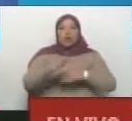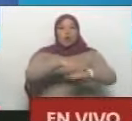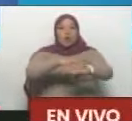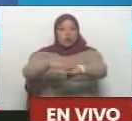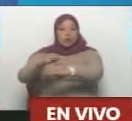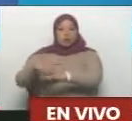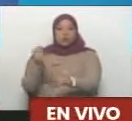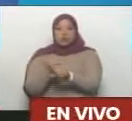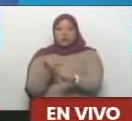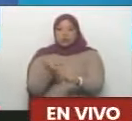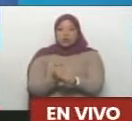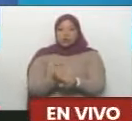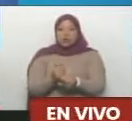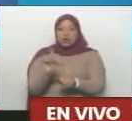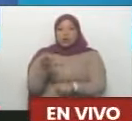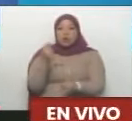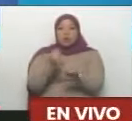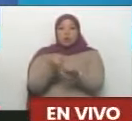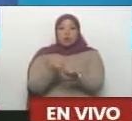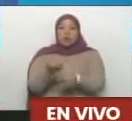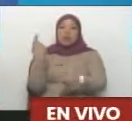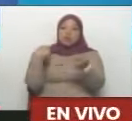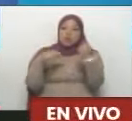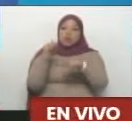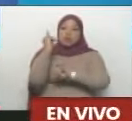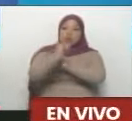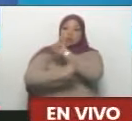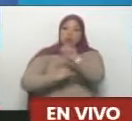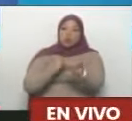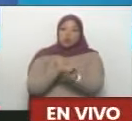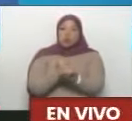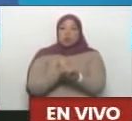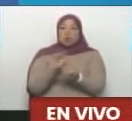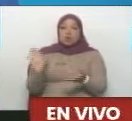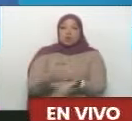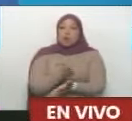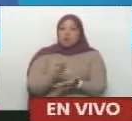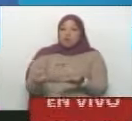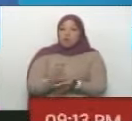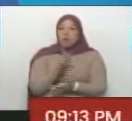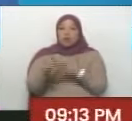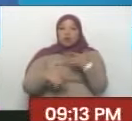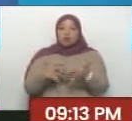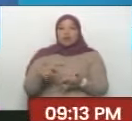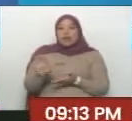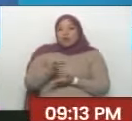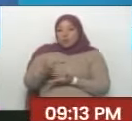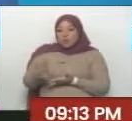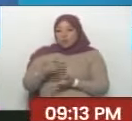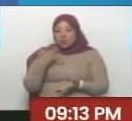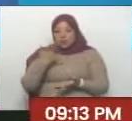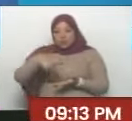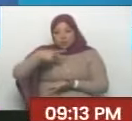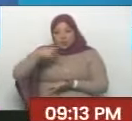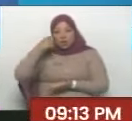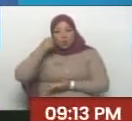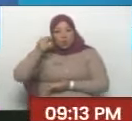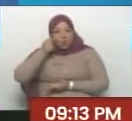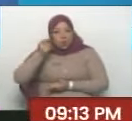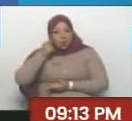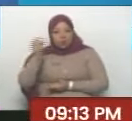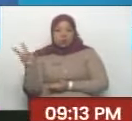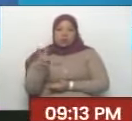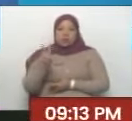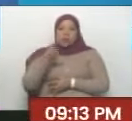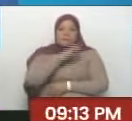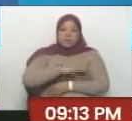convocatoria al primer Festival Internacional de Músicas, Cantos, Bailes Tradicionales